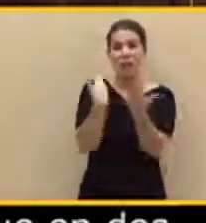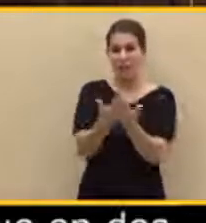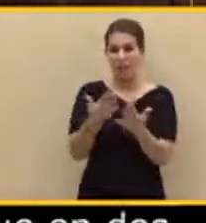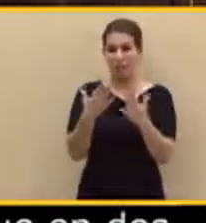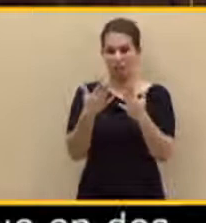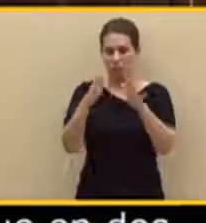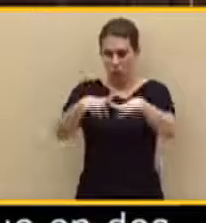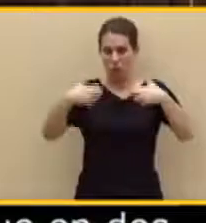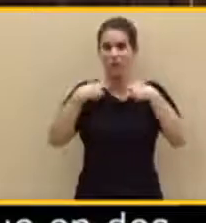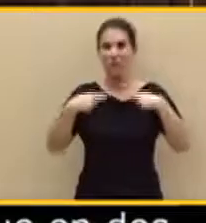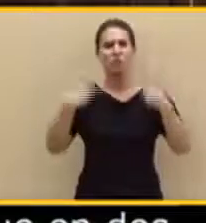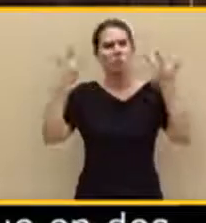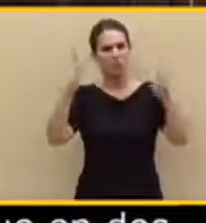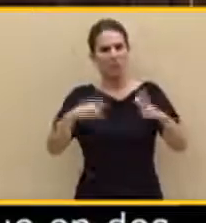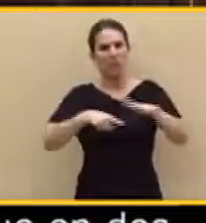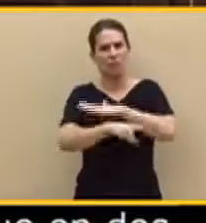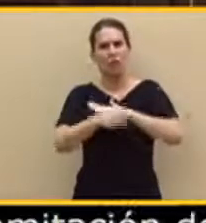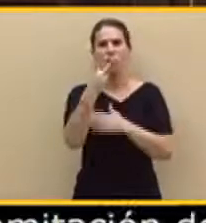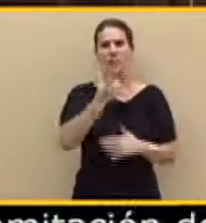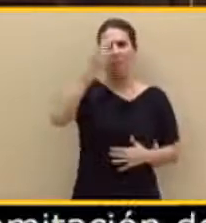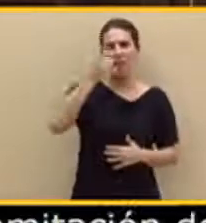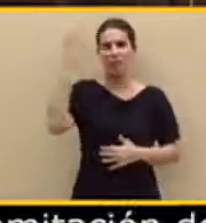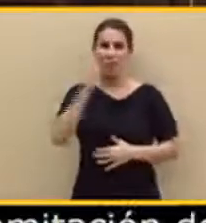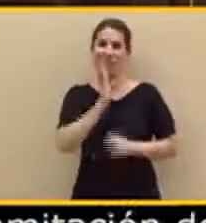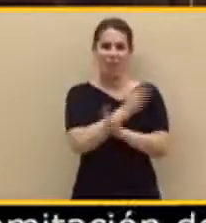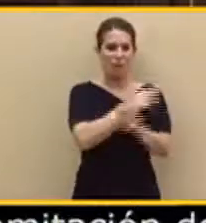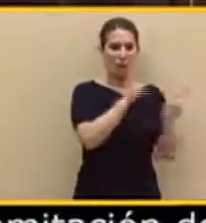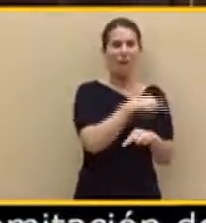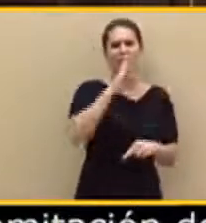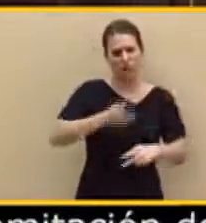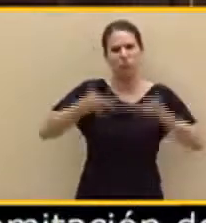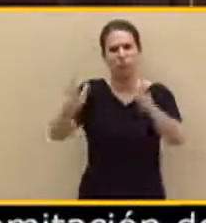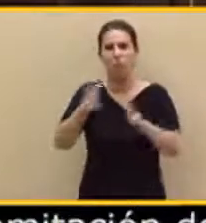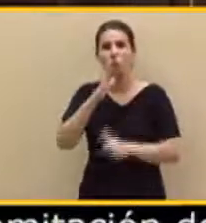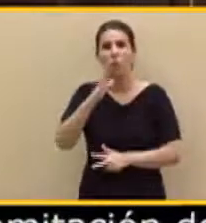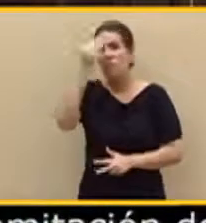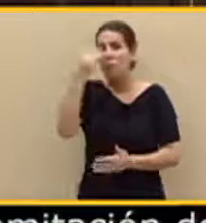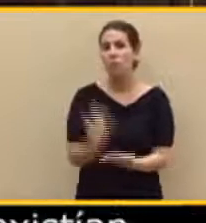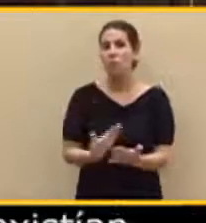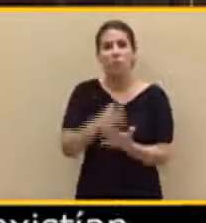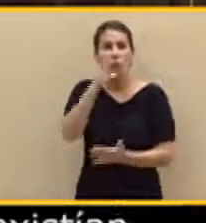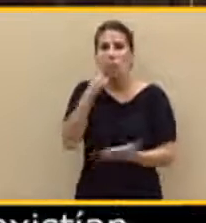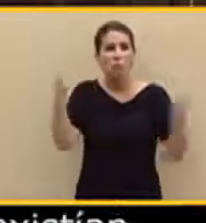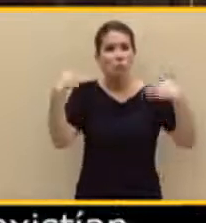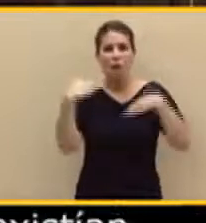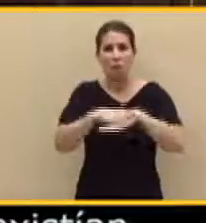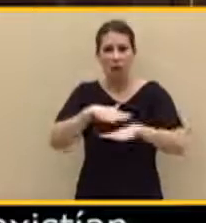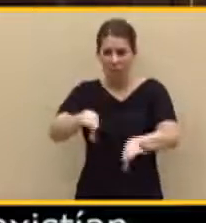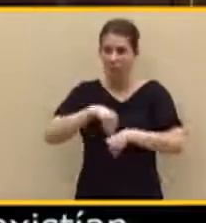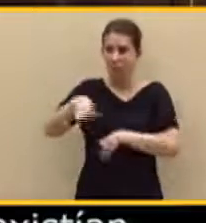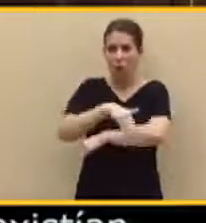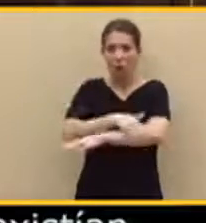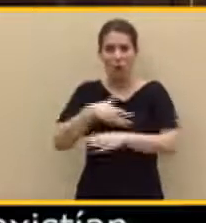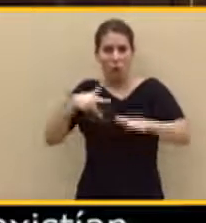la tramitación de dos iniciativas vetadas por considerar que no existían motivos suficientes para aceptar el veto del Gobierno. Y ante